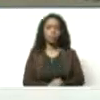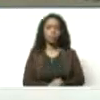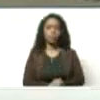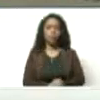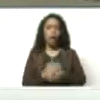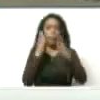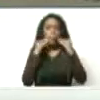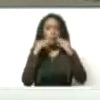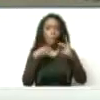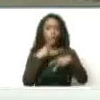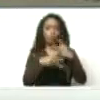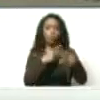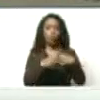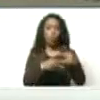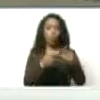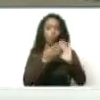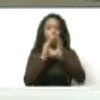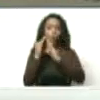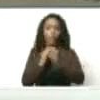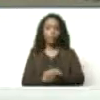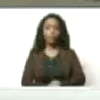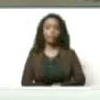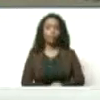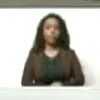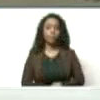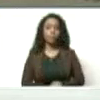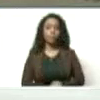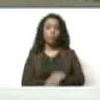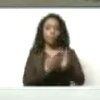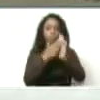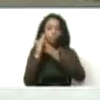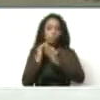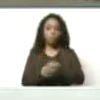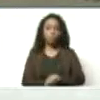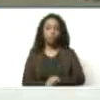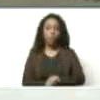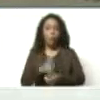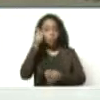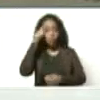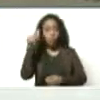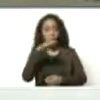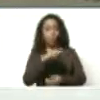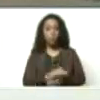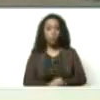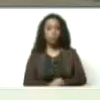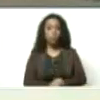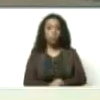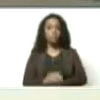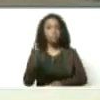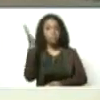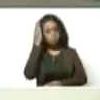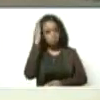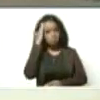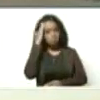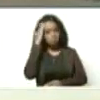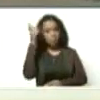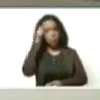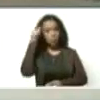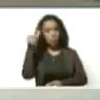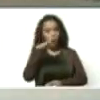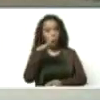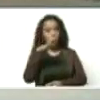experiencias productivas comuneras comunales el pueblo sabe el pueblo